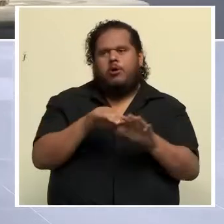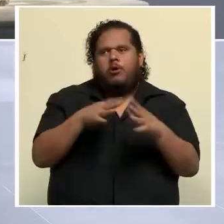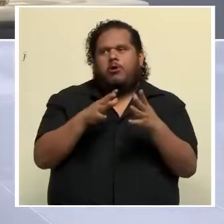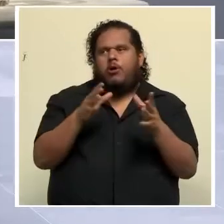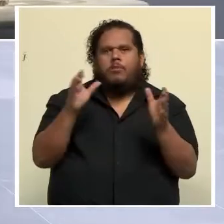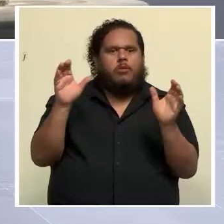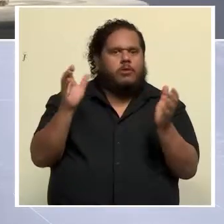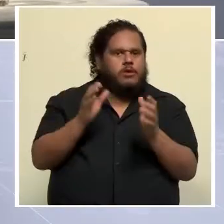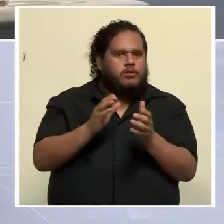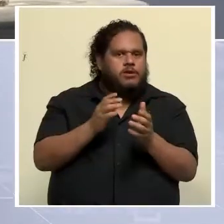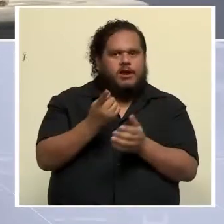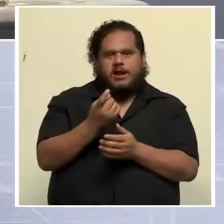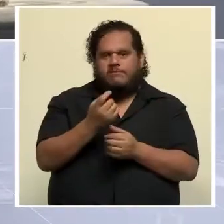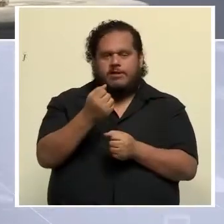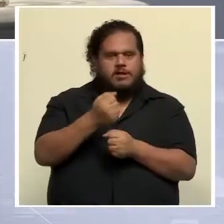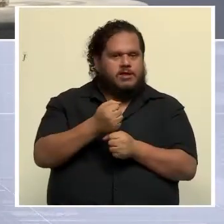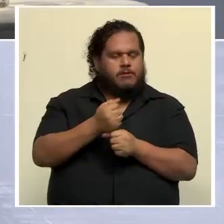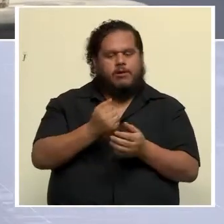el desempleo